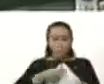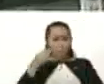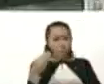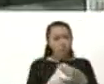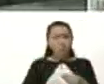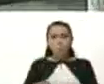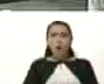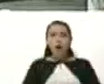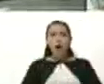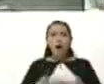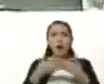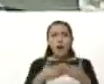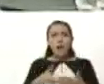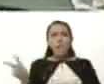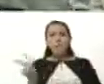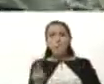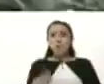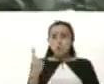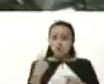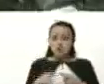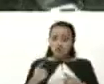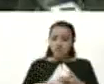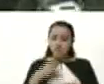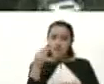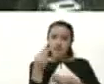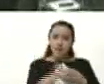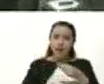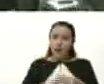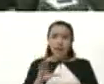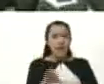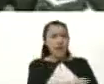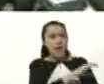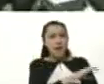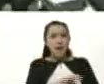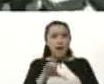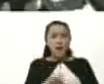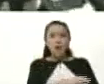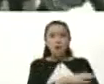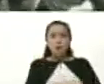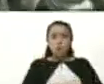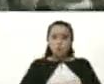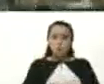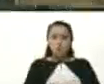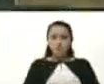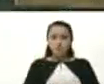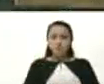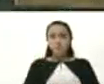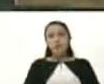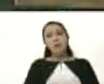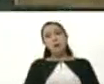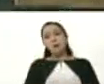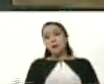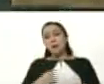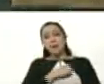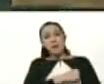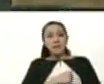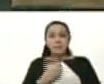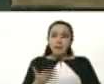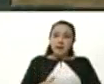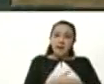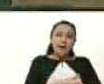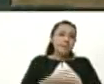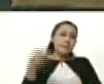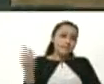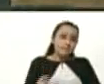a Venezuela diferentes creaciones musicales. Lástima que no todas las sesiones son así, que no todos